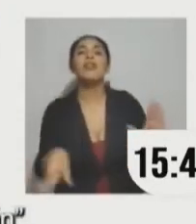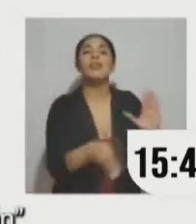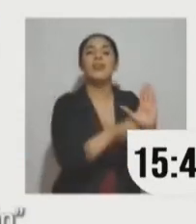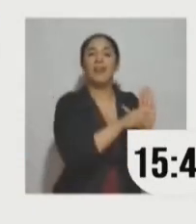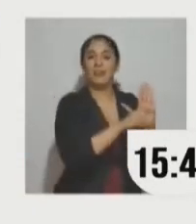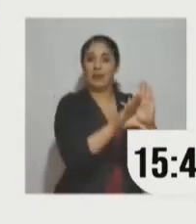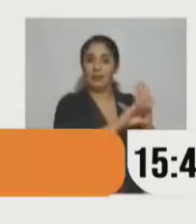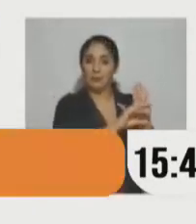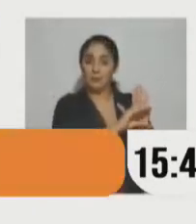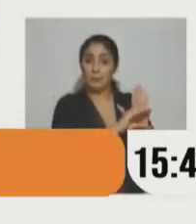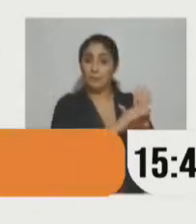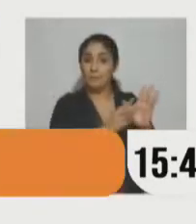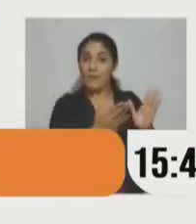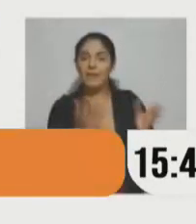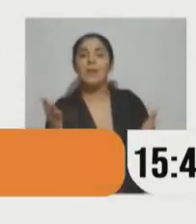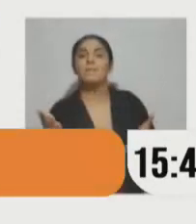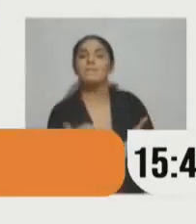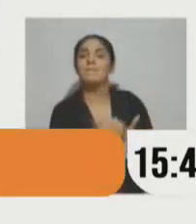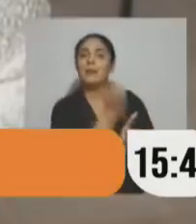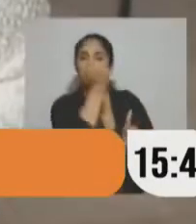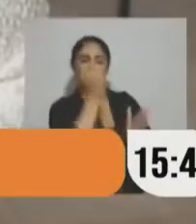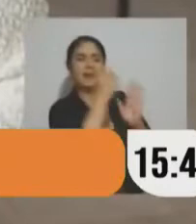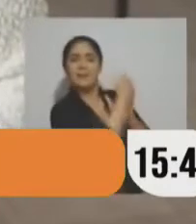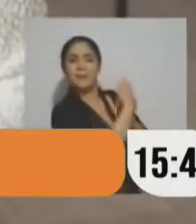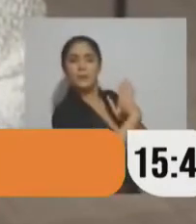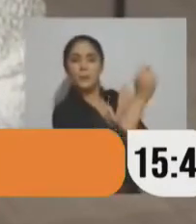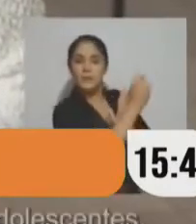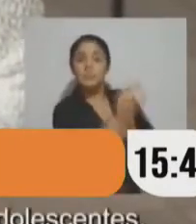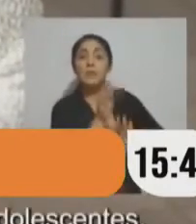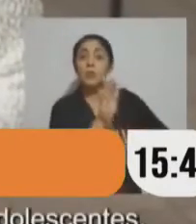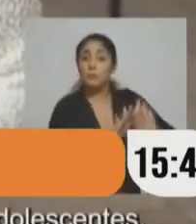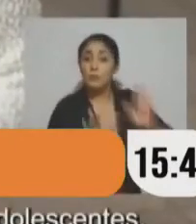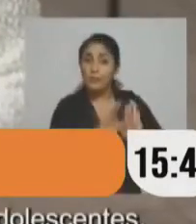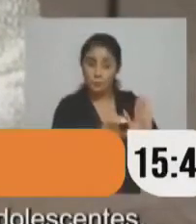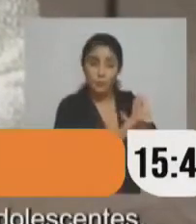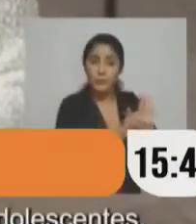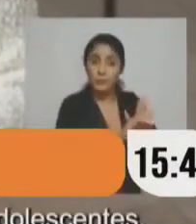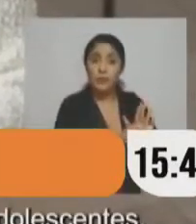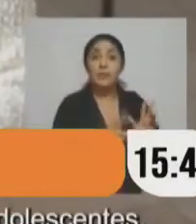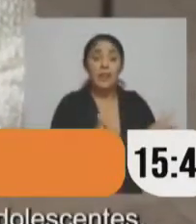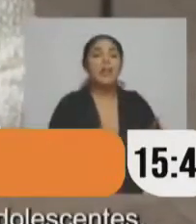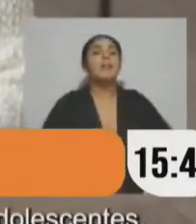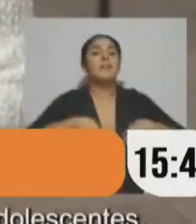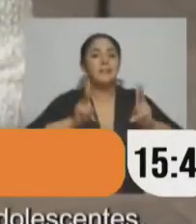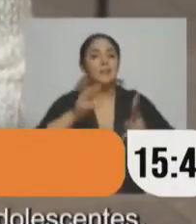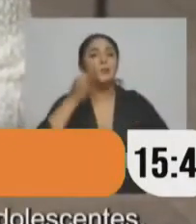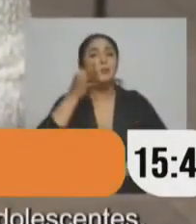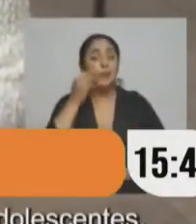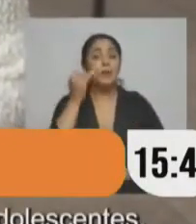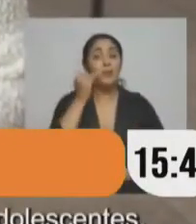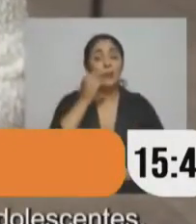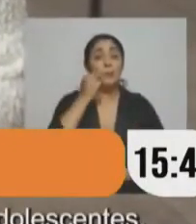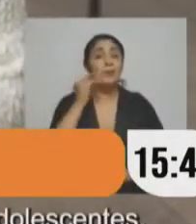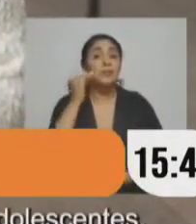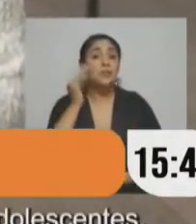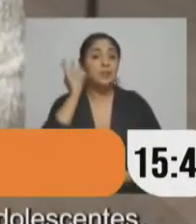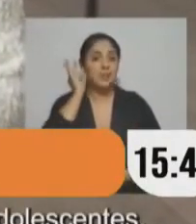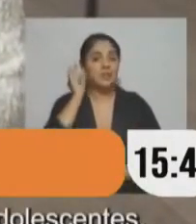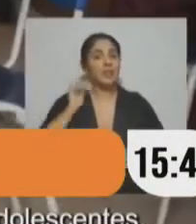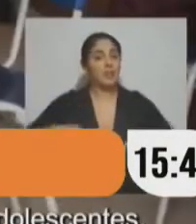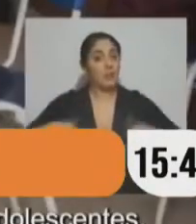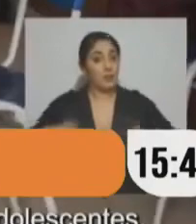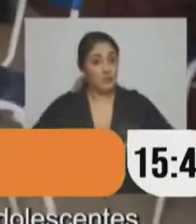instrumentalización política y adoctrinamiento, por ejemplo, cuando las niñezes participan de este tipo de instancias. Y como también he planteado